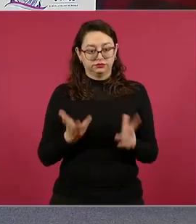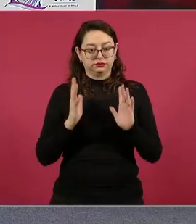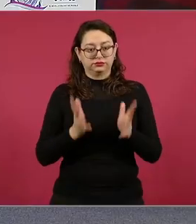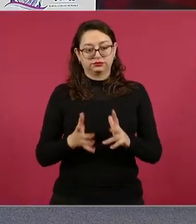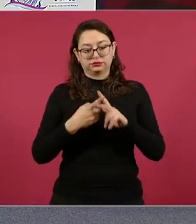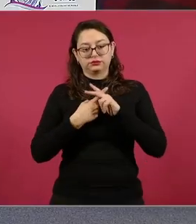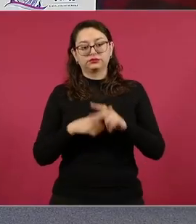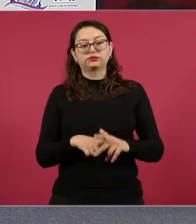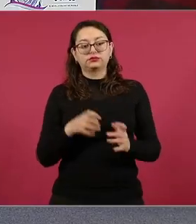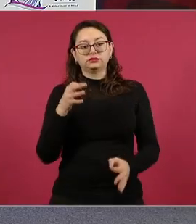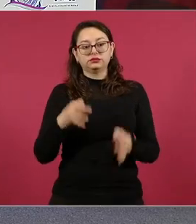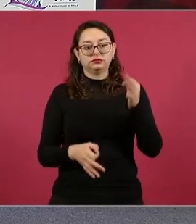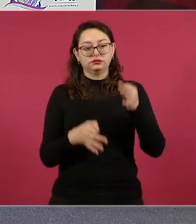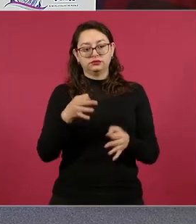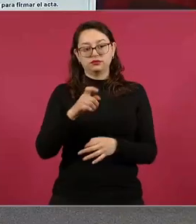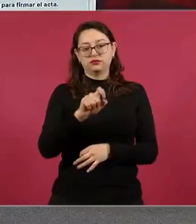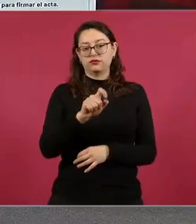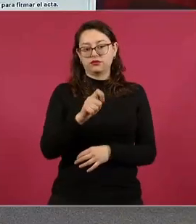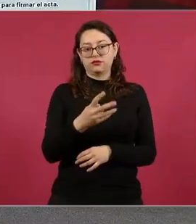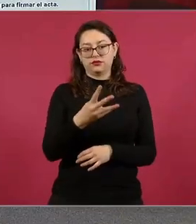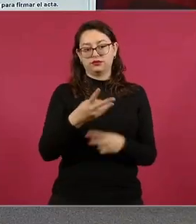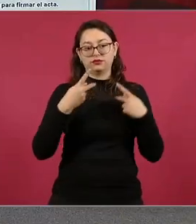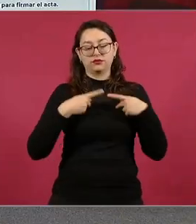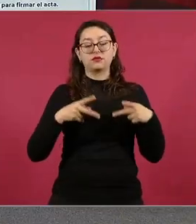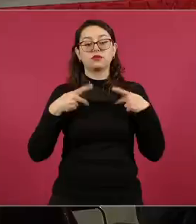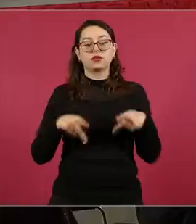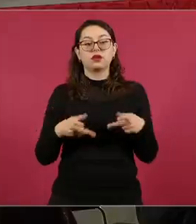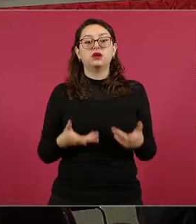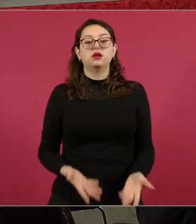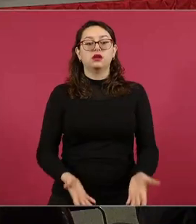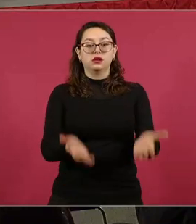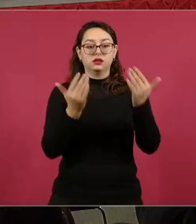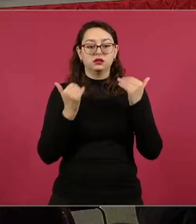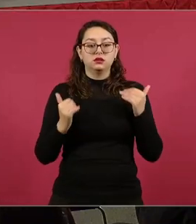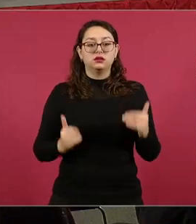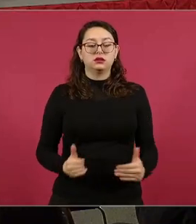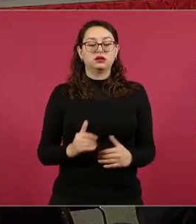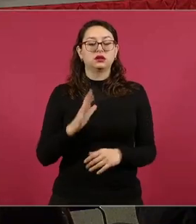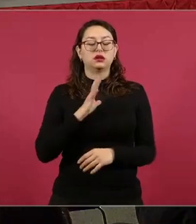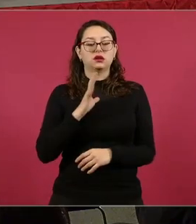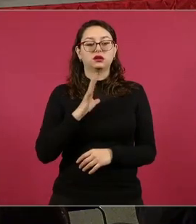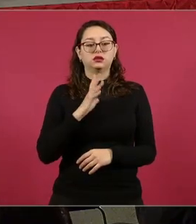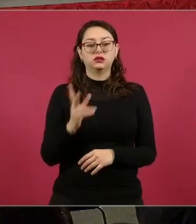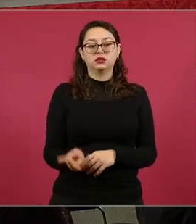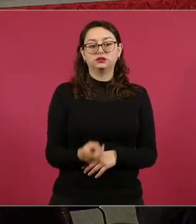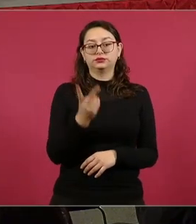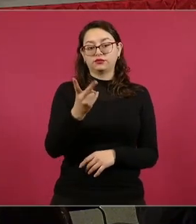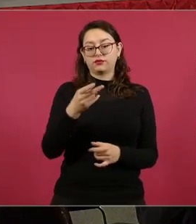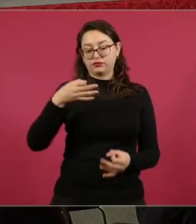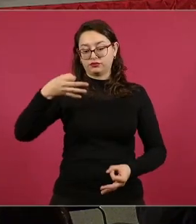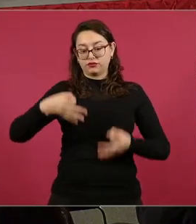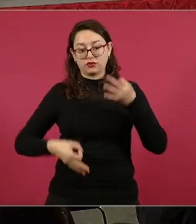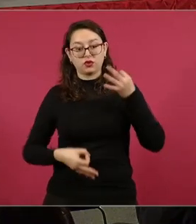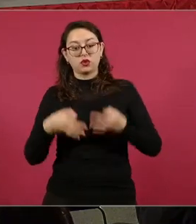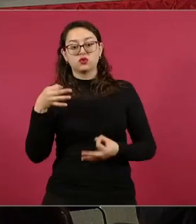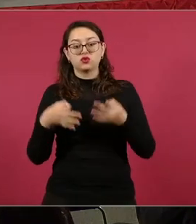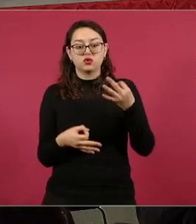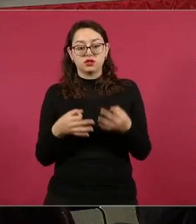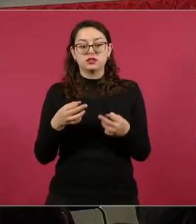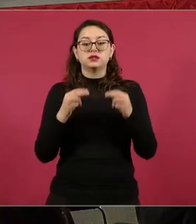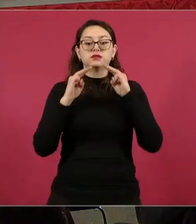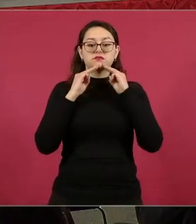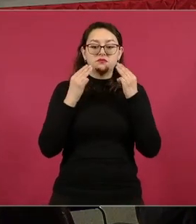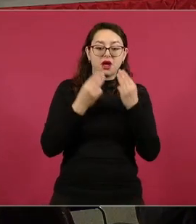proceso. Adelante. Tenemos en esta ocasión dos casos de jueces que favorecen a presuntos